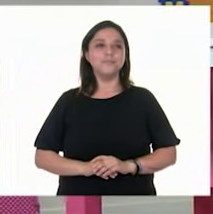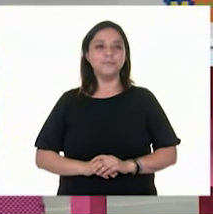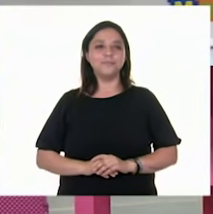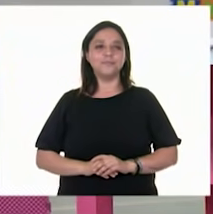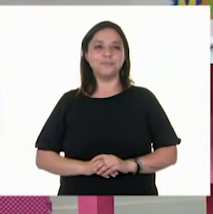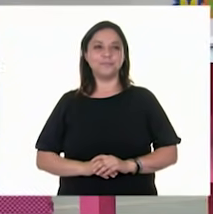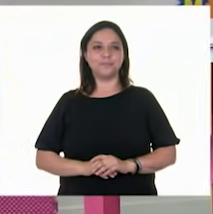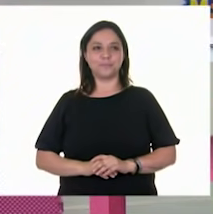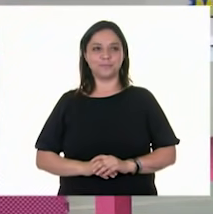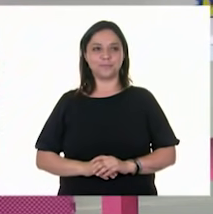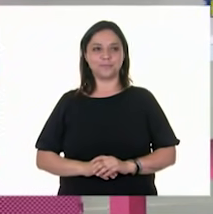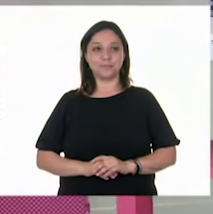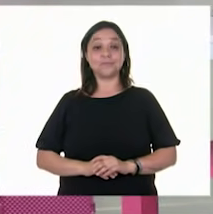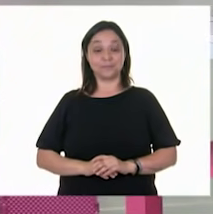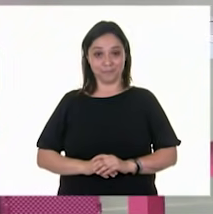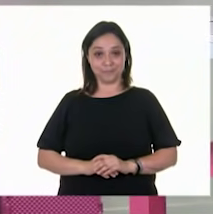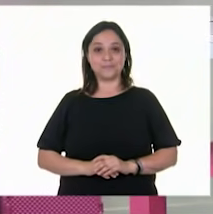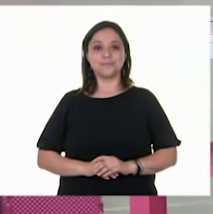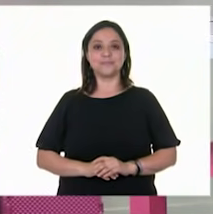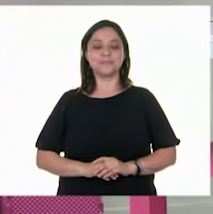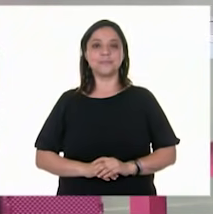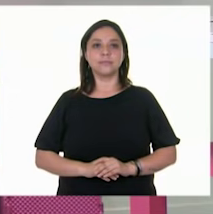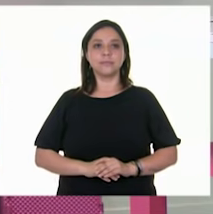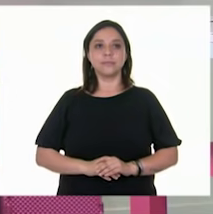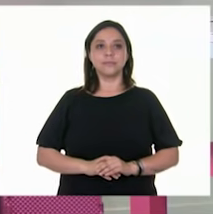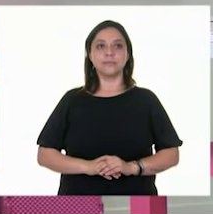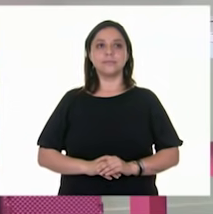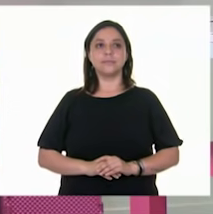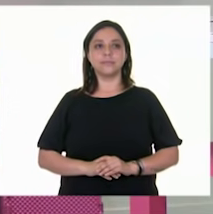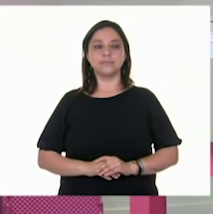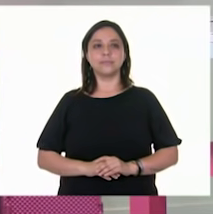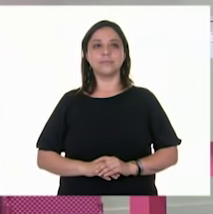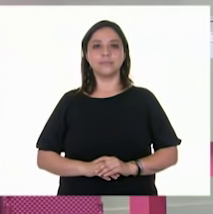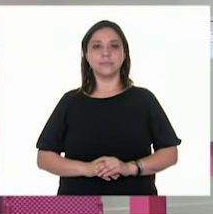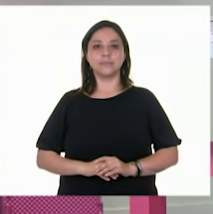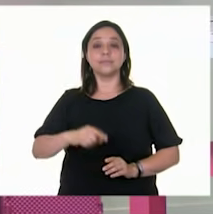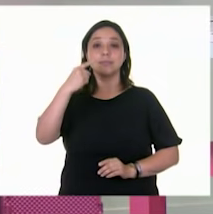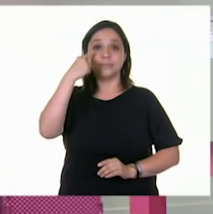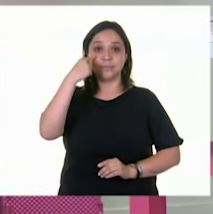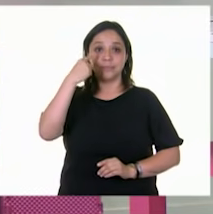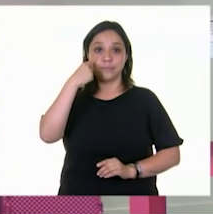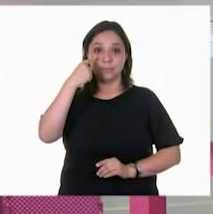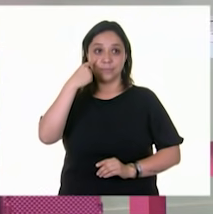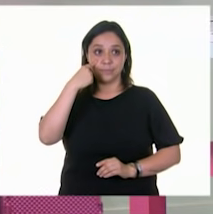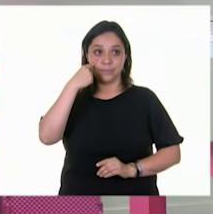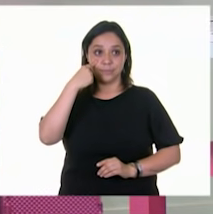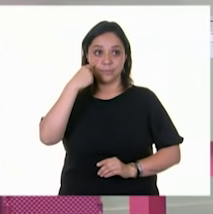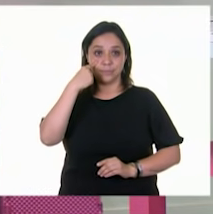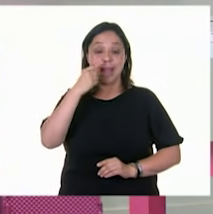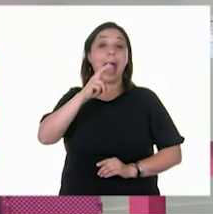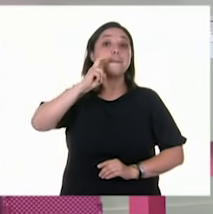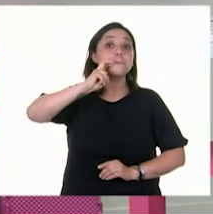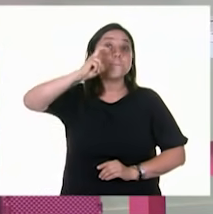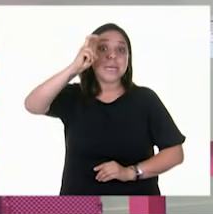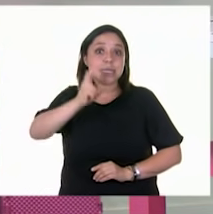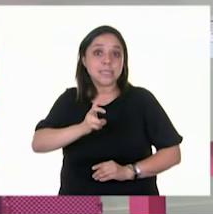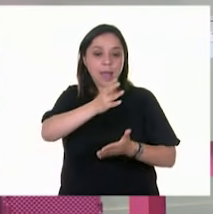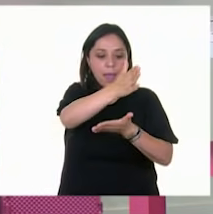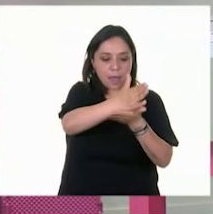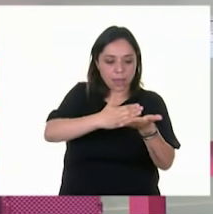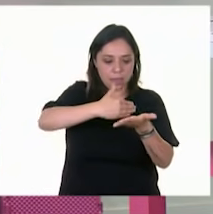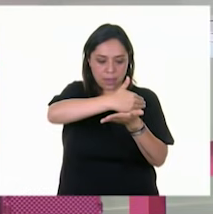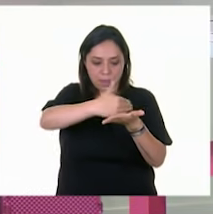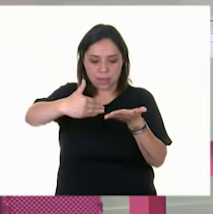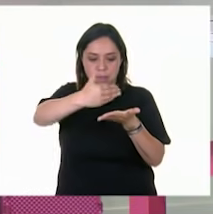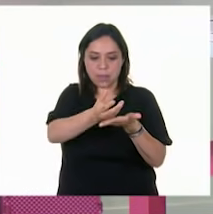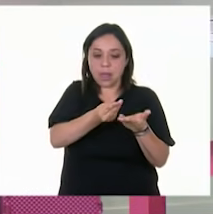A ver, ahí les va. Si vendí 7 rebanadas de una pizza y solo